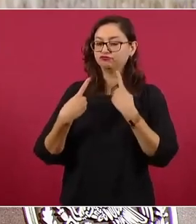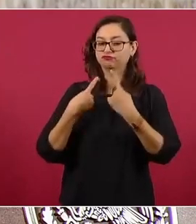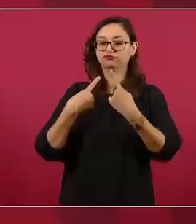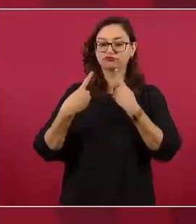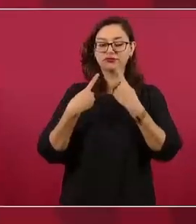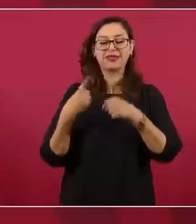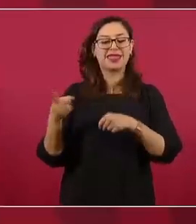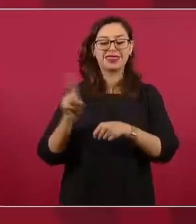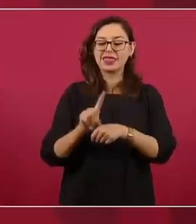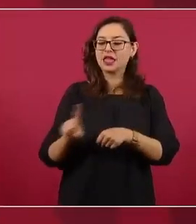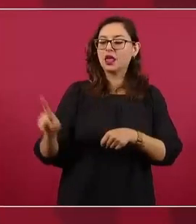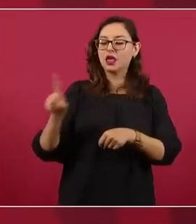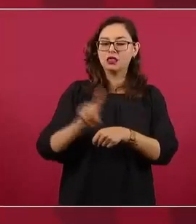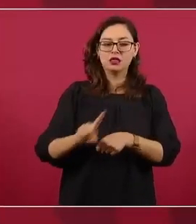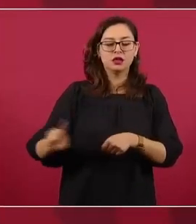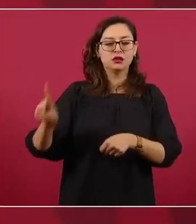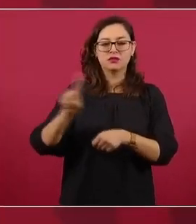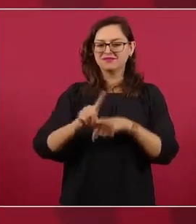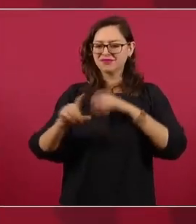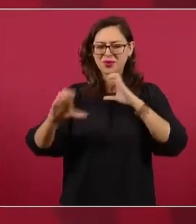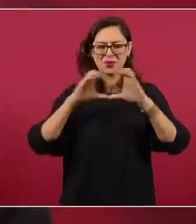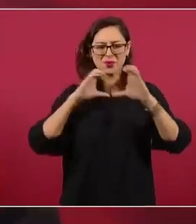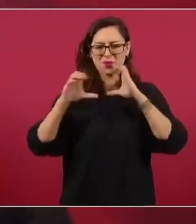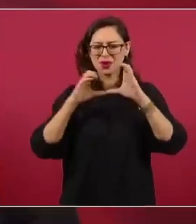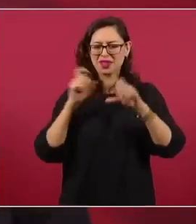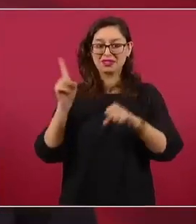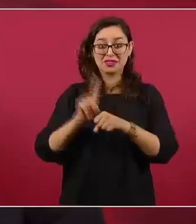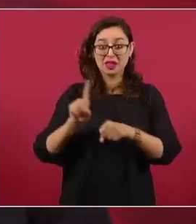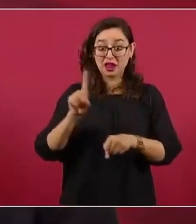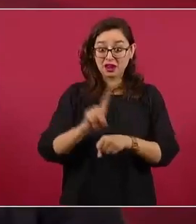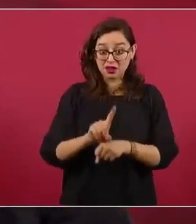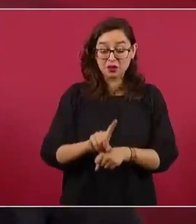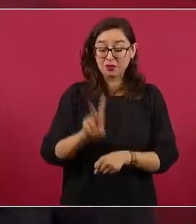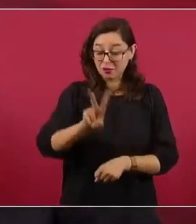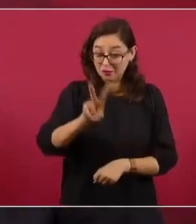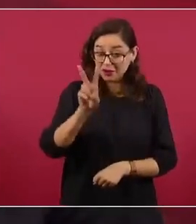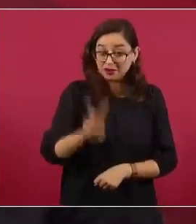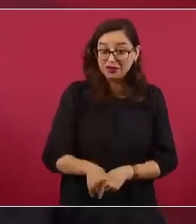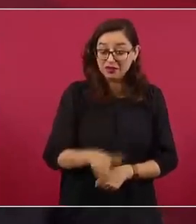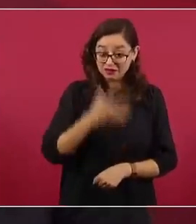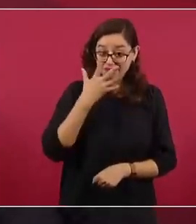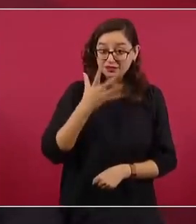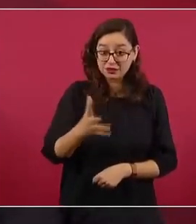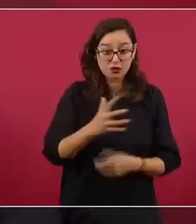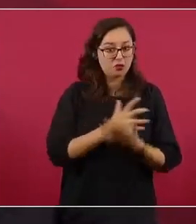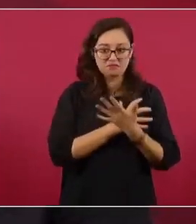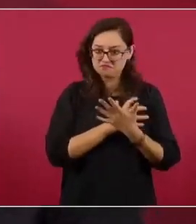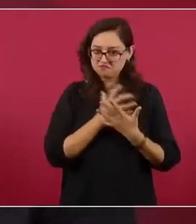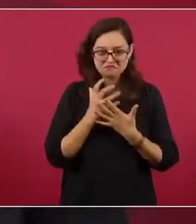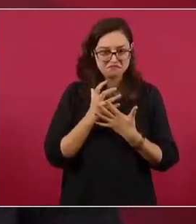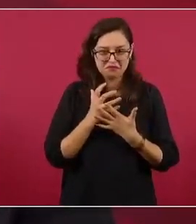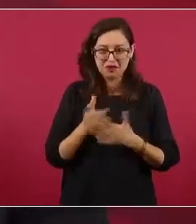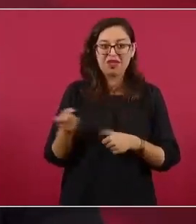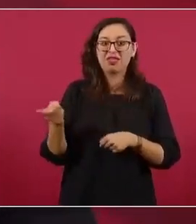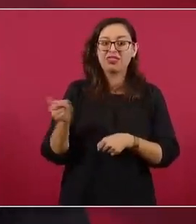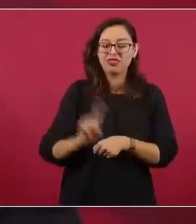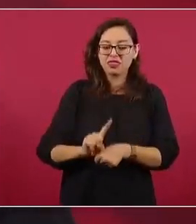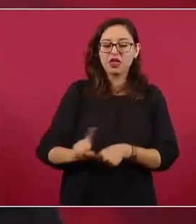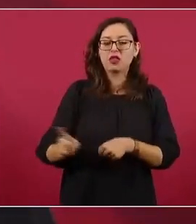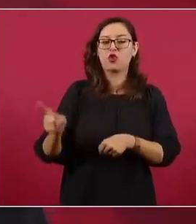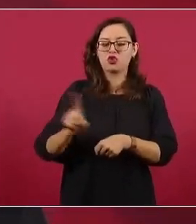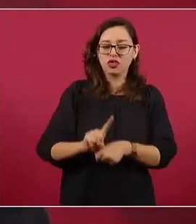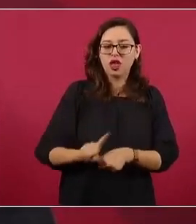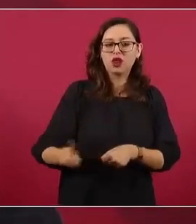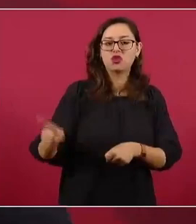Es un diálogo diario, puedo decirles. No exagero. Todos los días tenemos una relación,